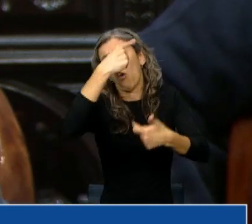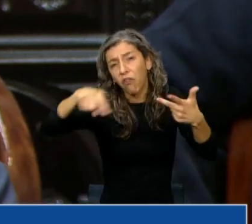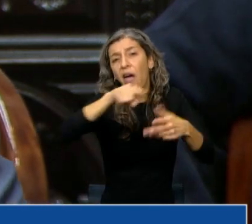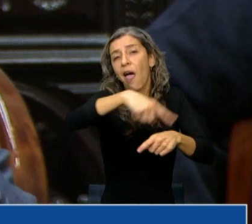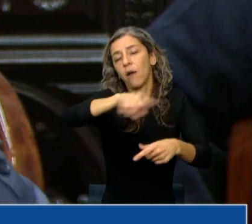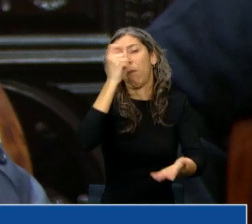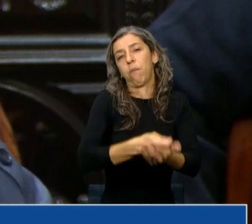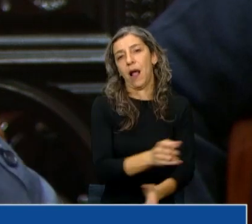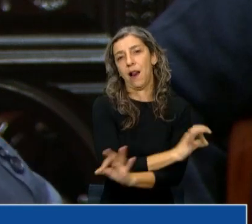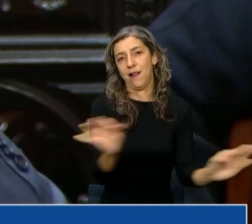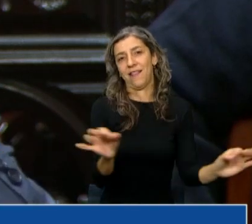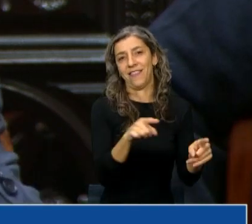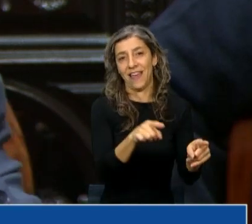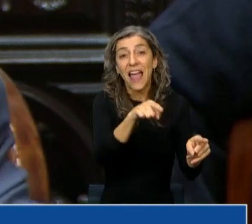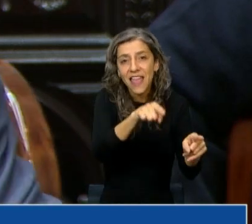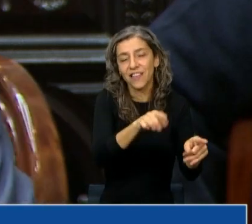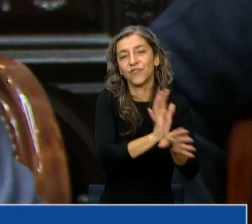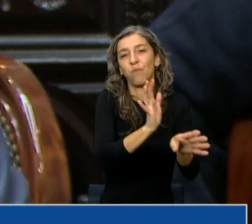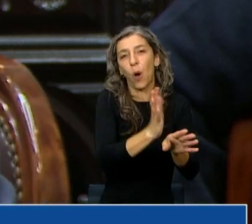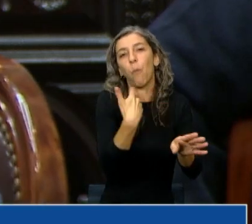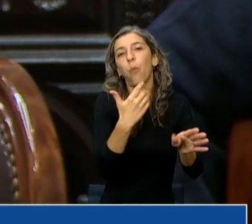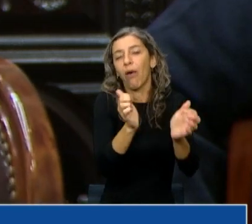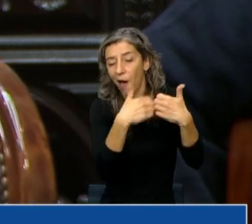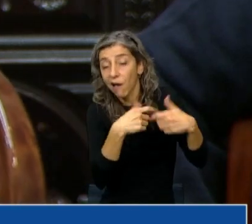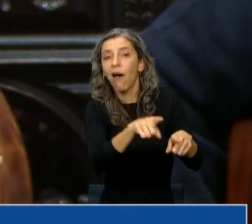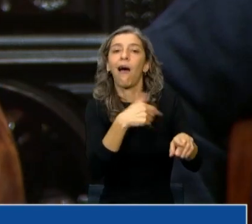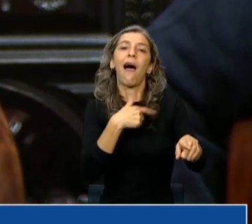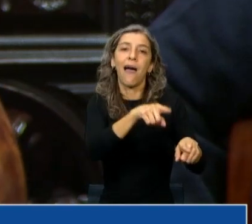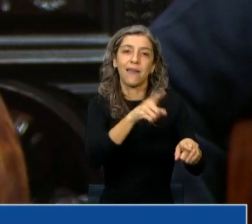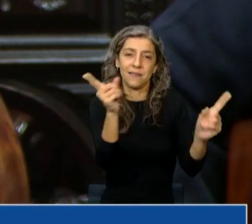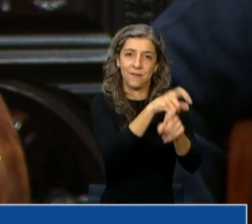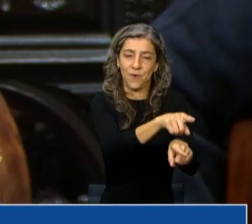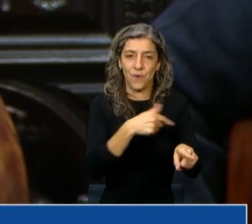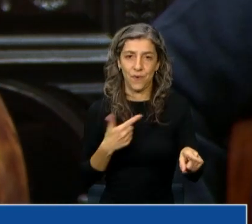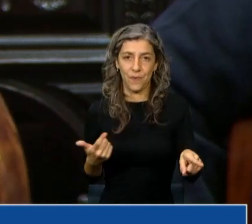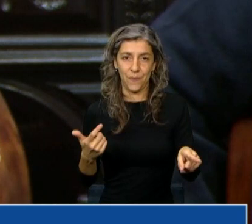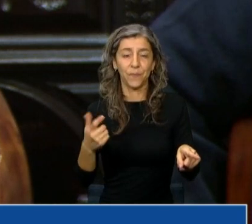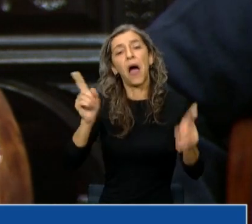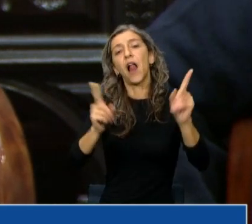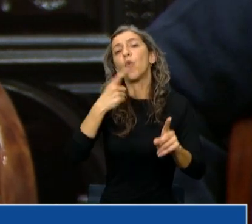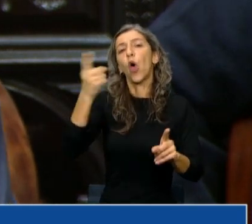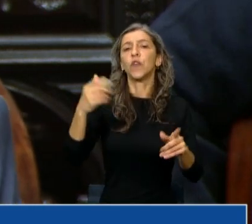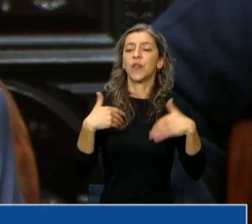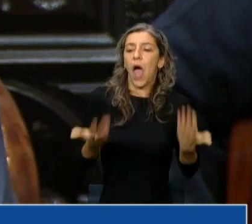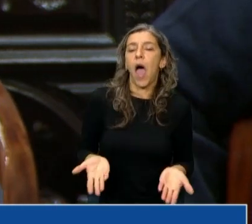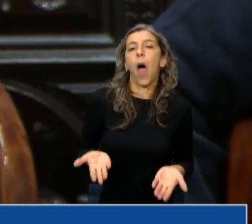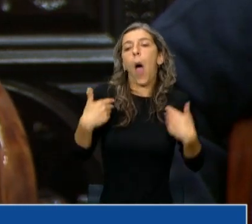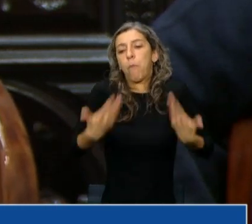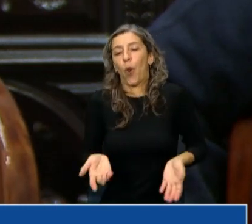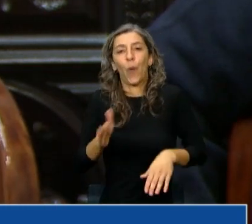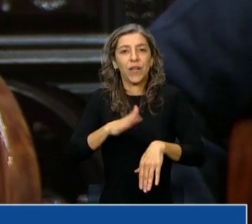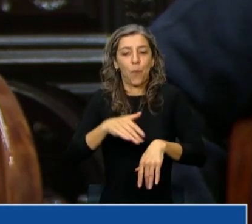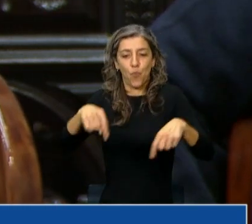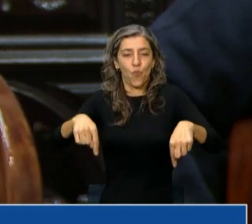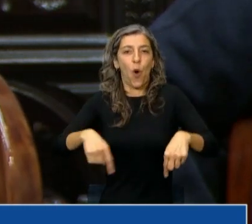Argentina. Si fuera oportunismo político, como se ha dicho aquí, el ministro hubiera sacado un decreto